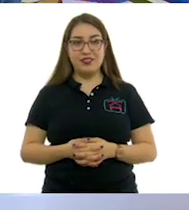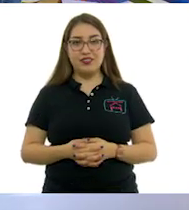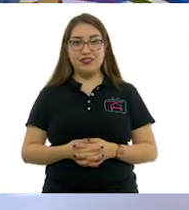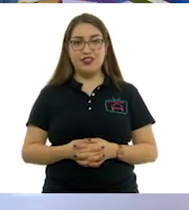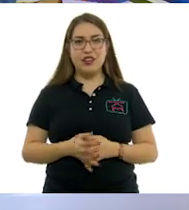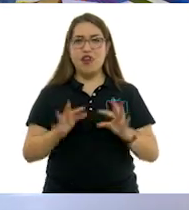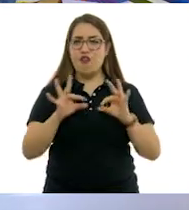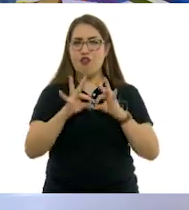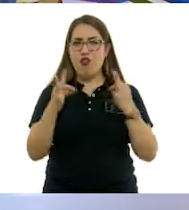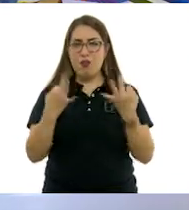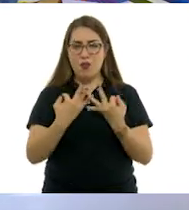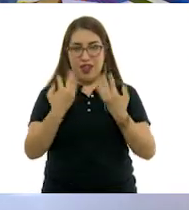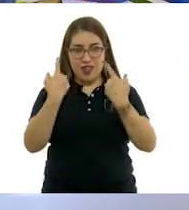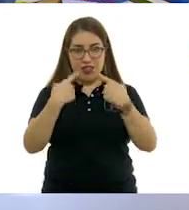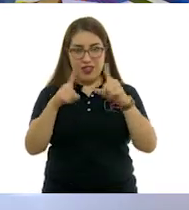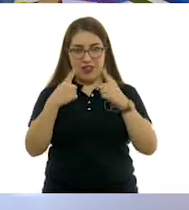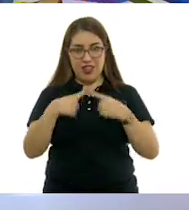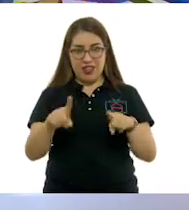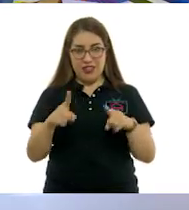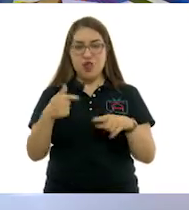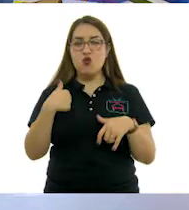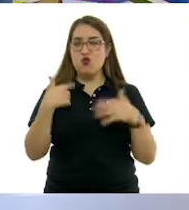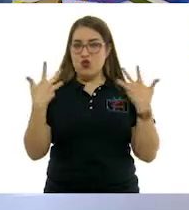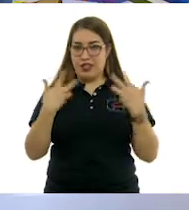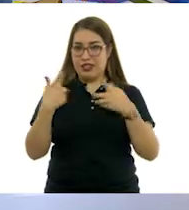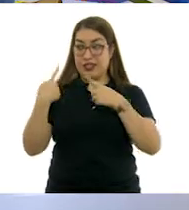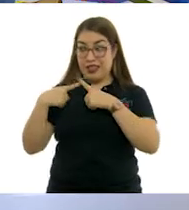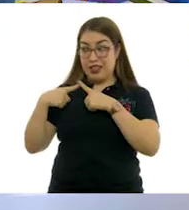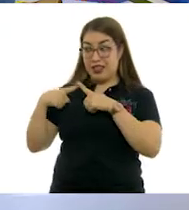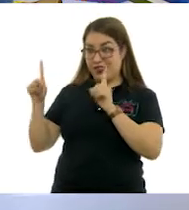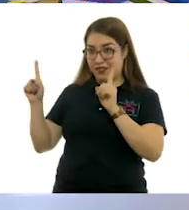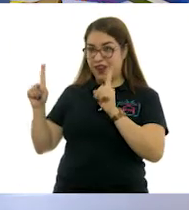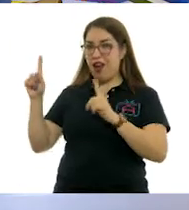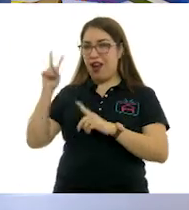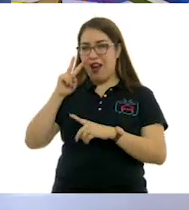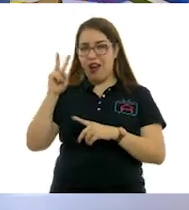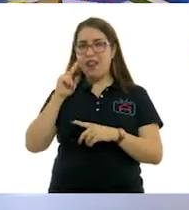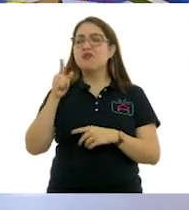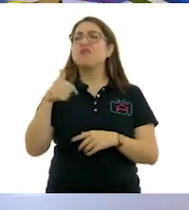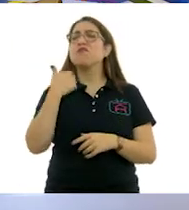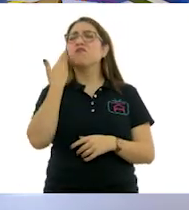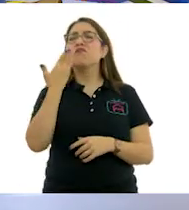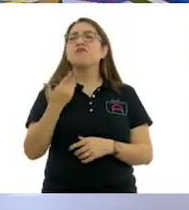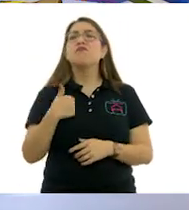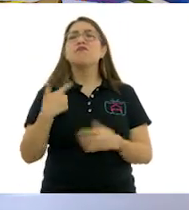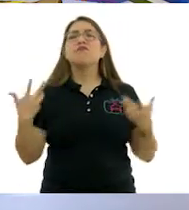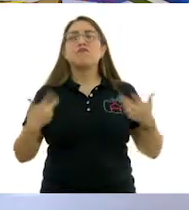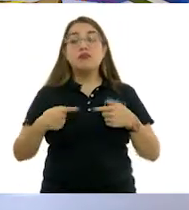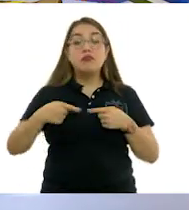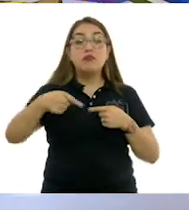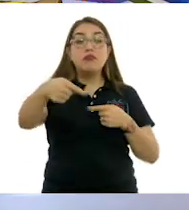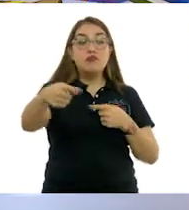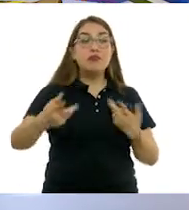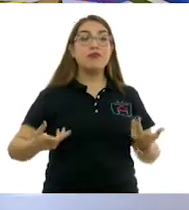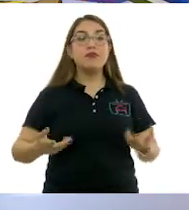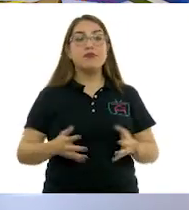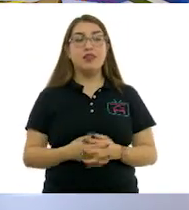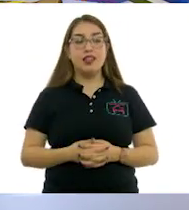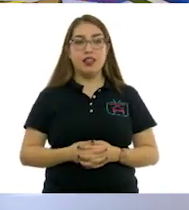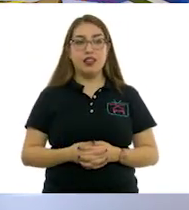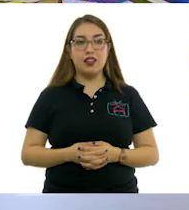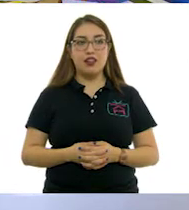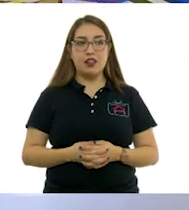una forma distinta, que yo lo voy a hacer ahora diferente a la tuya. ¿Qué te gustaría que hiciera hacia el frente? Ah, no sé. A